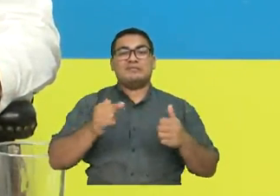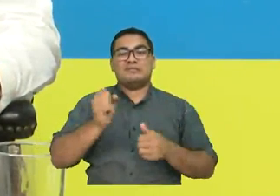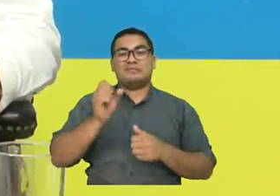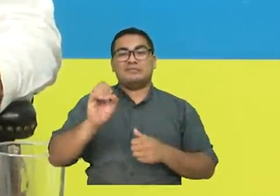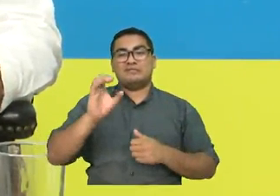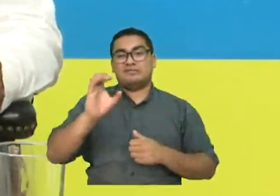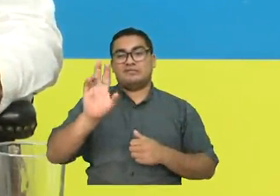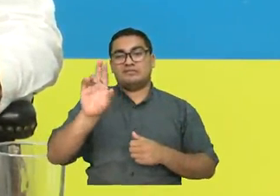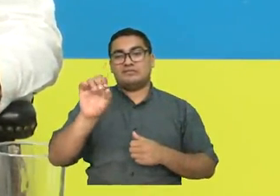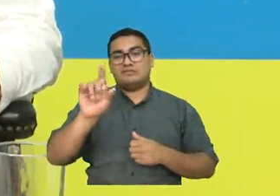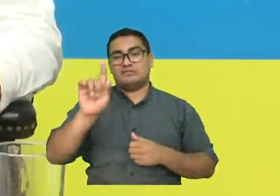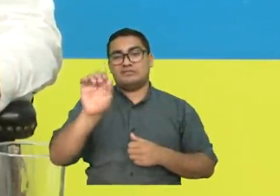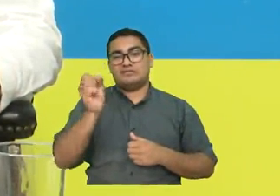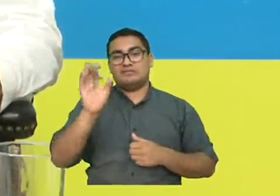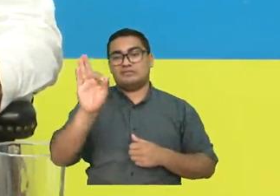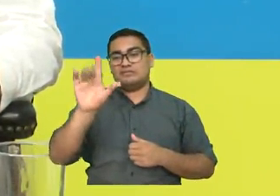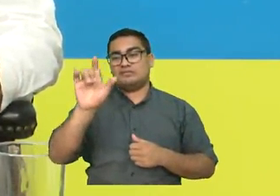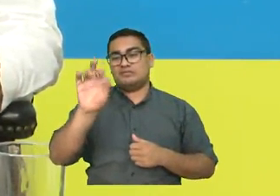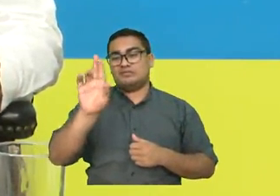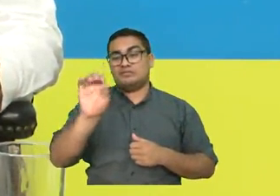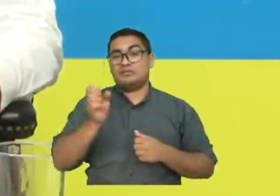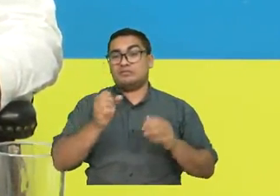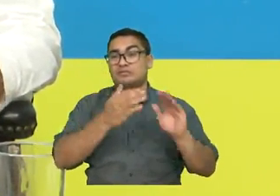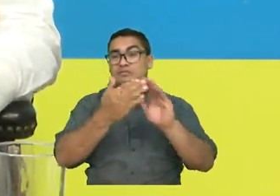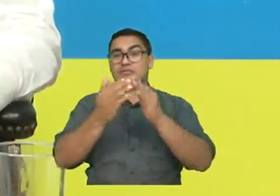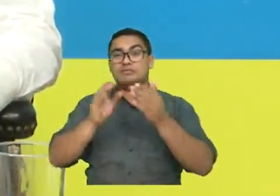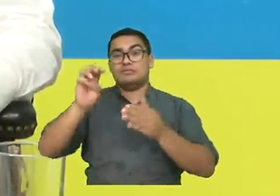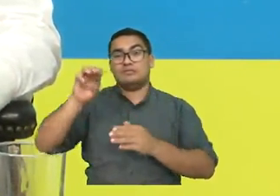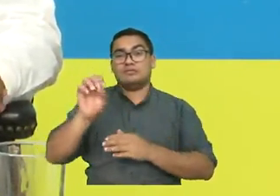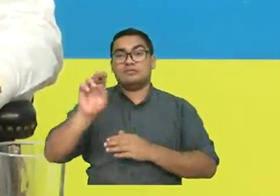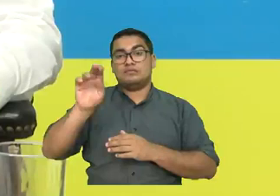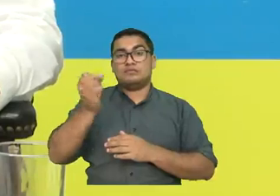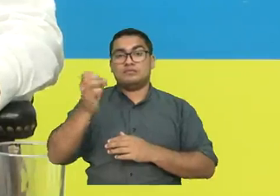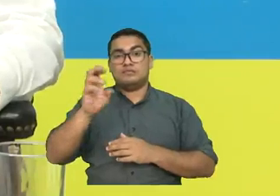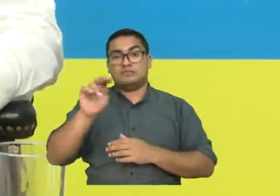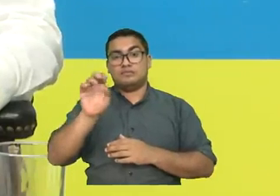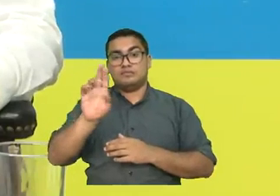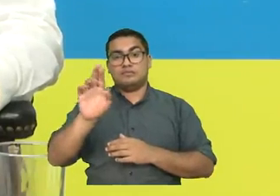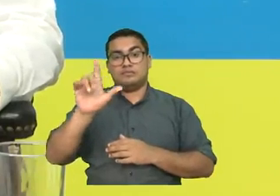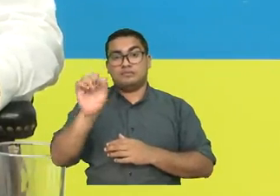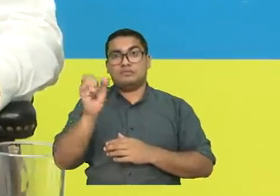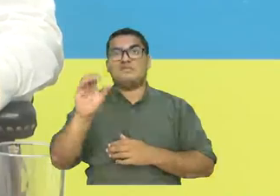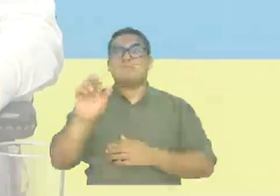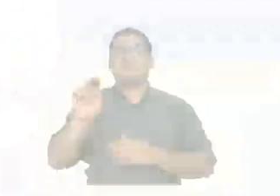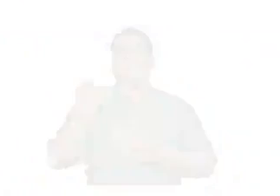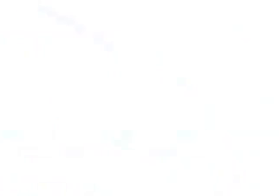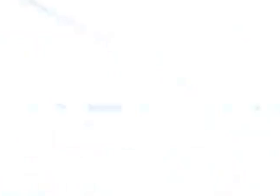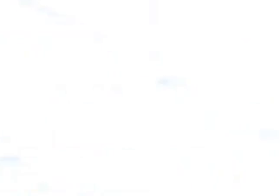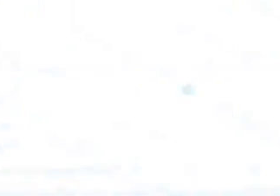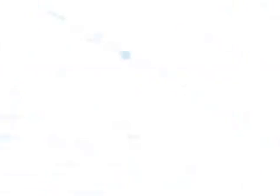Salud Sócrates Flores, ubicado en el barrio Monseñor Lescano. No le cambie de canal, ya regresamos.